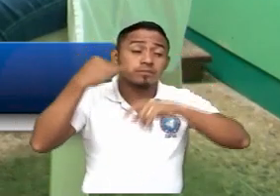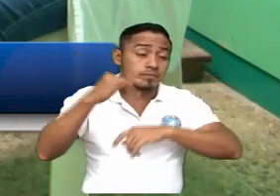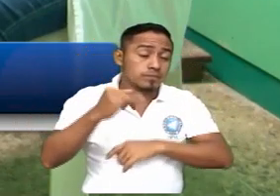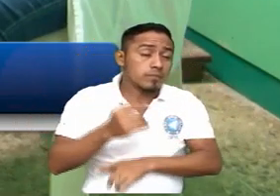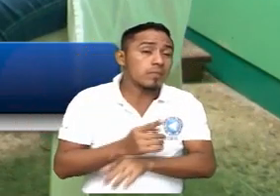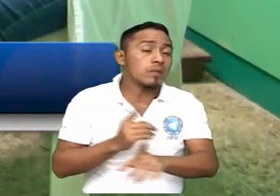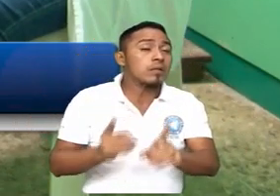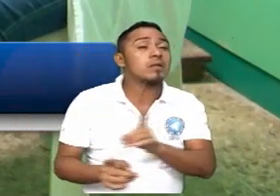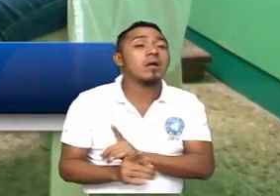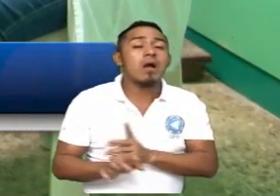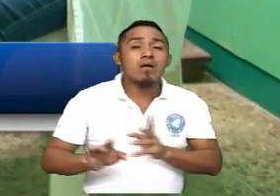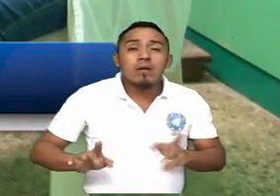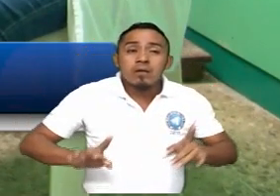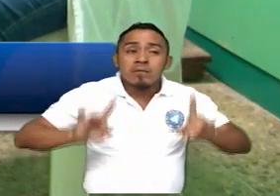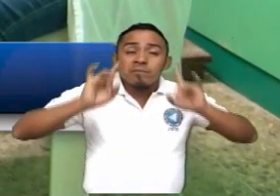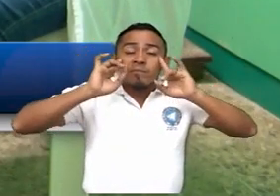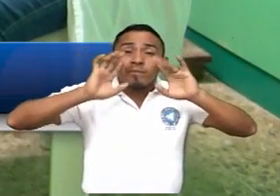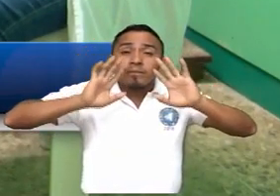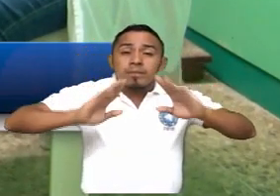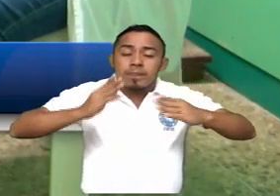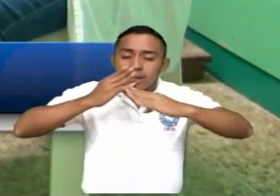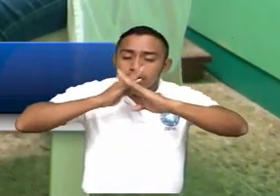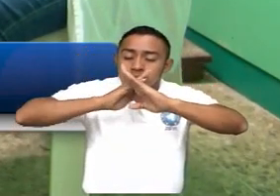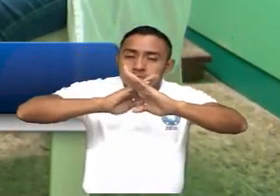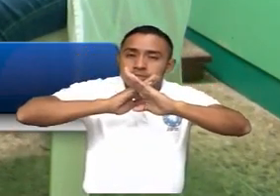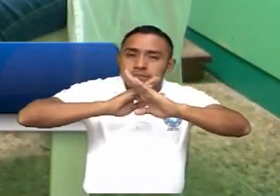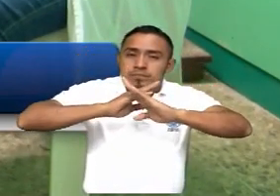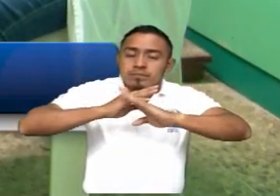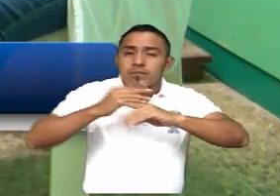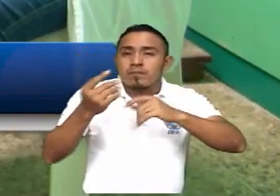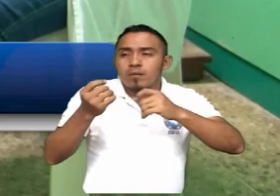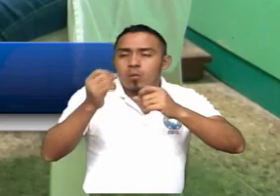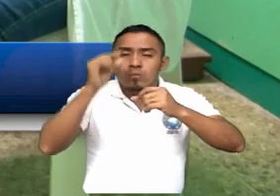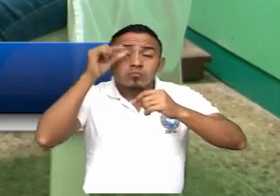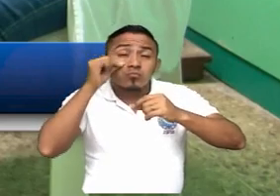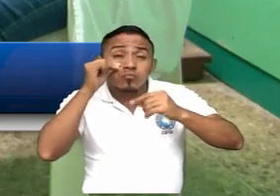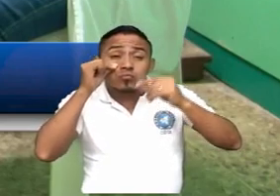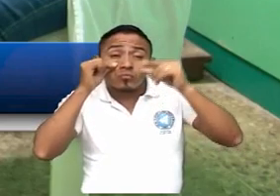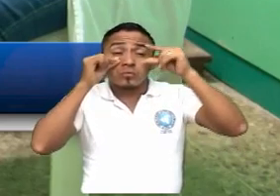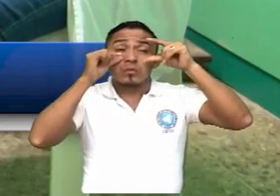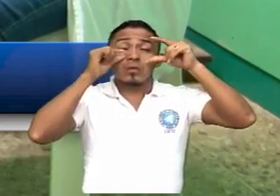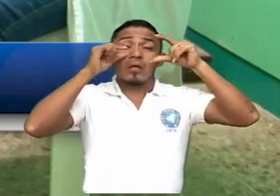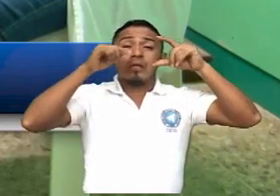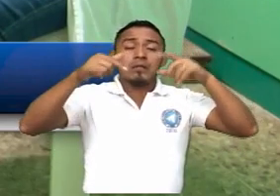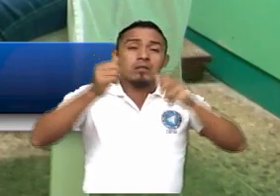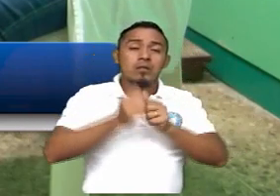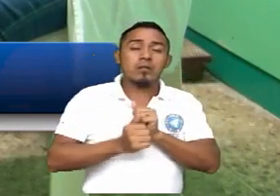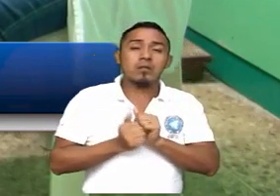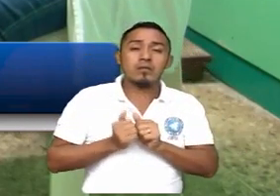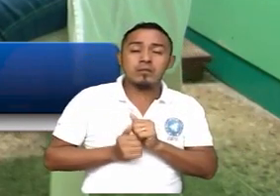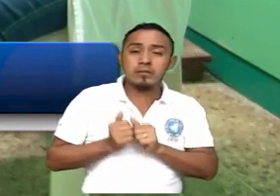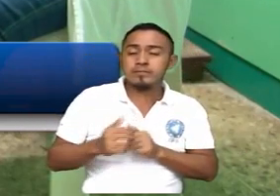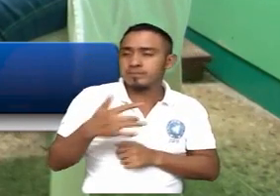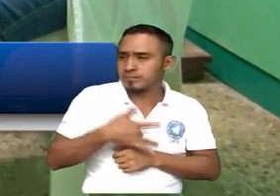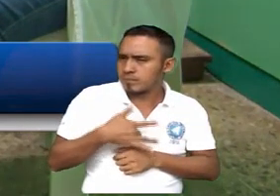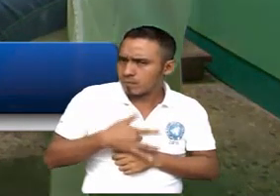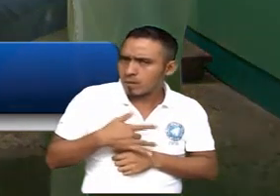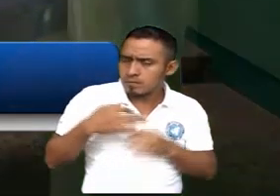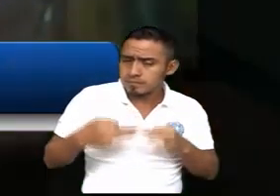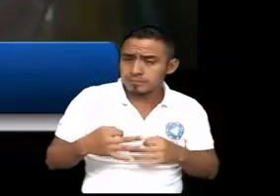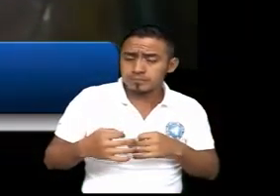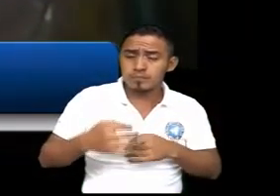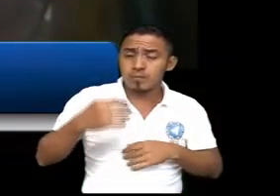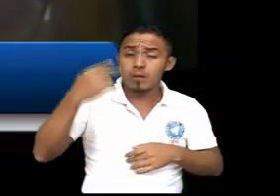Que si vos tenés un ojo chiquito, tenés un ojo grande, eso te hace un defecto refractivo y necesitas